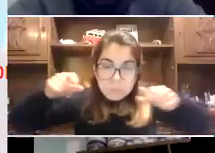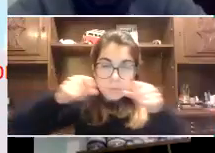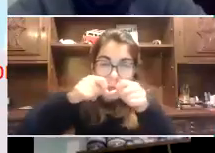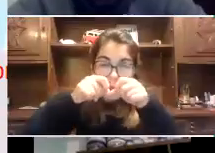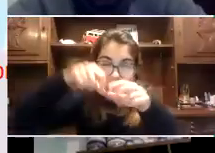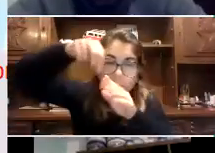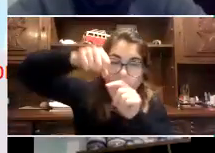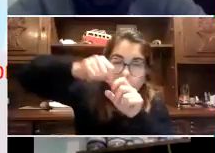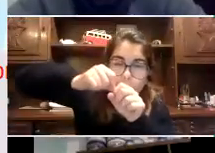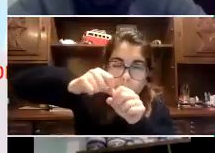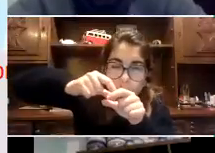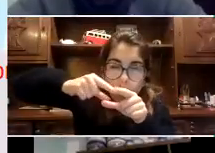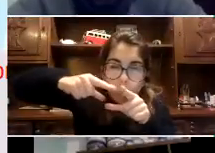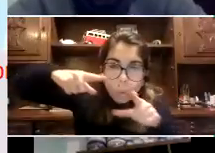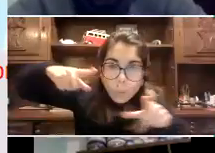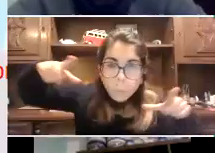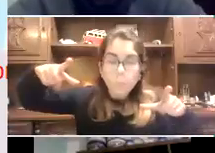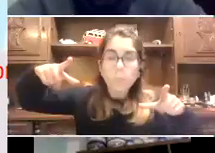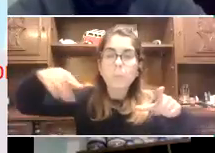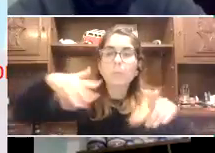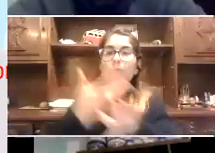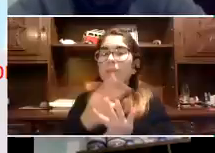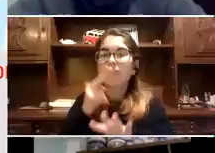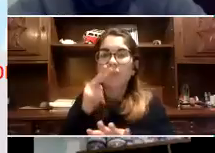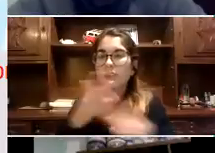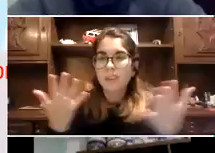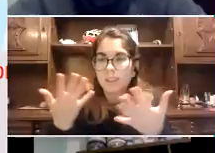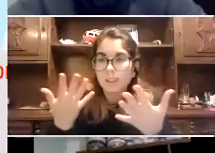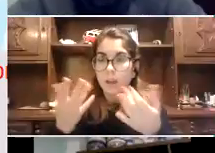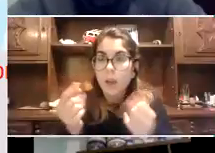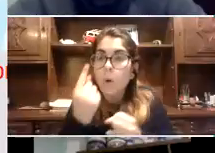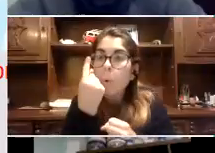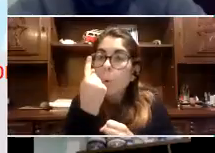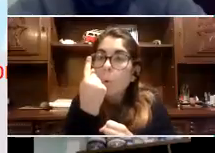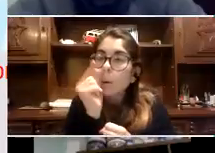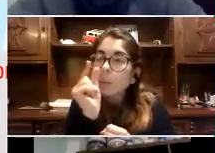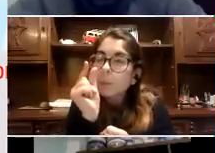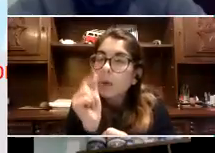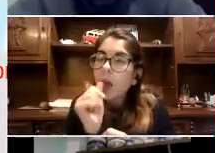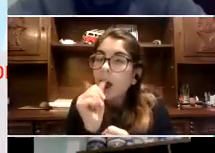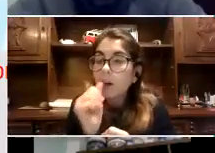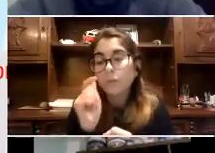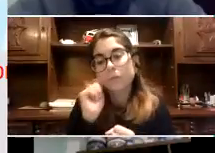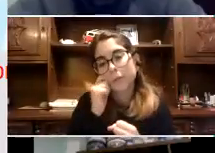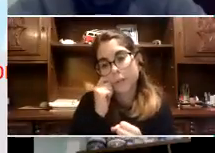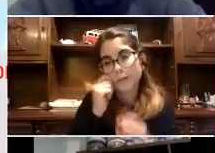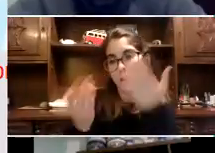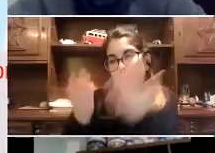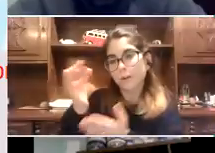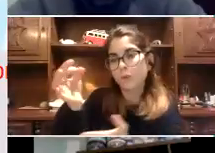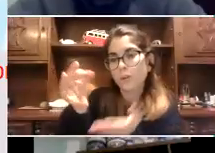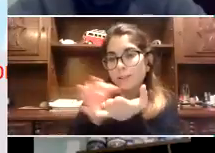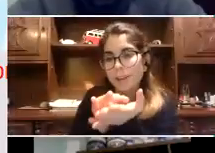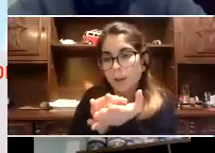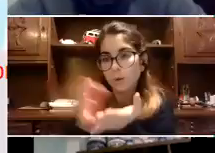la visión y ahora nos vamos a meter al tamaño de una única célula. Y para eso ahora amplificamos